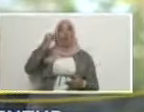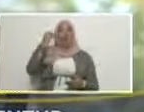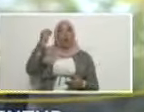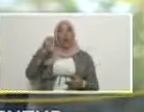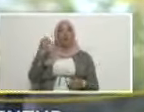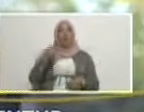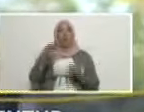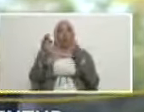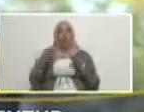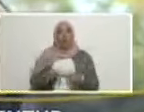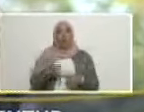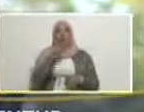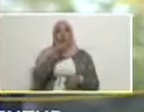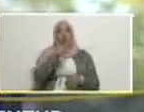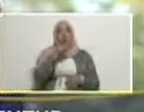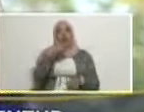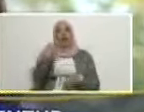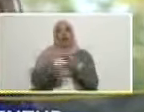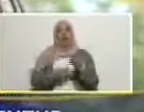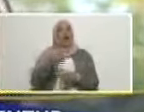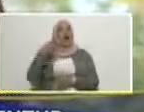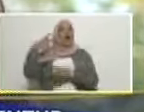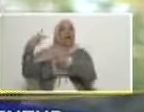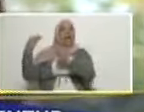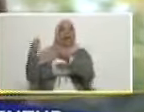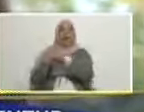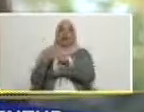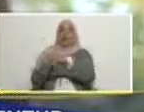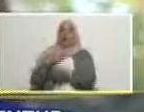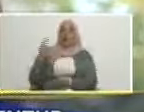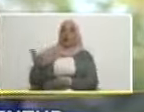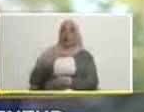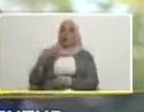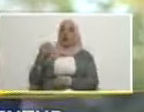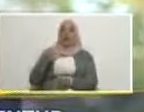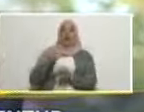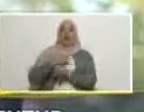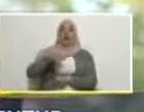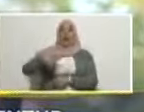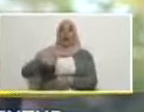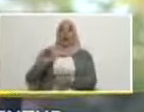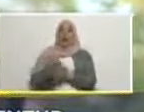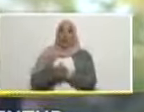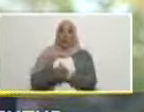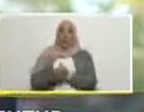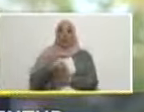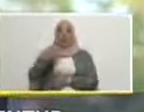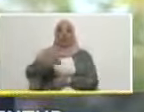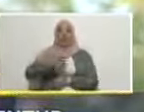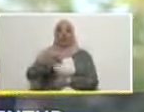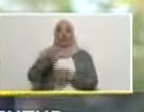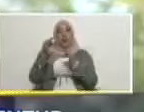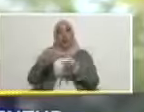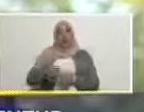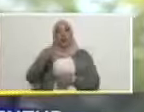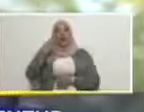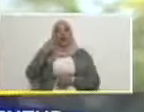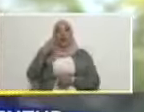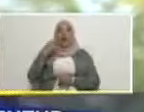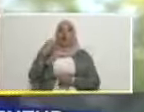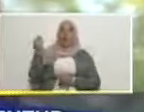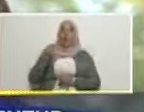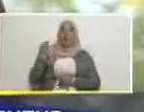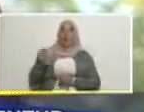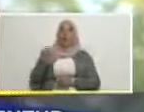diseñado justamente para ser la esperanza de esos jóvenes, para ser la mano amiga que siempre esté allí pendiente. La juventud